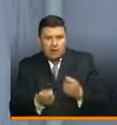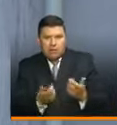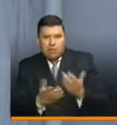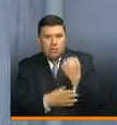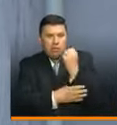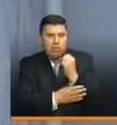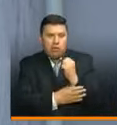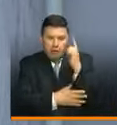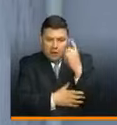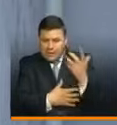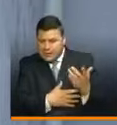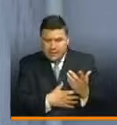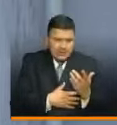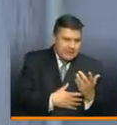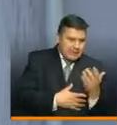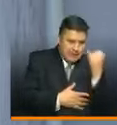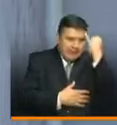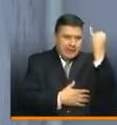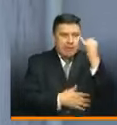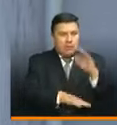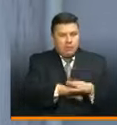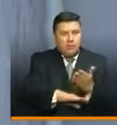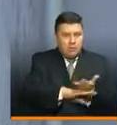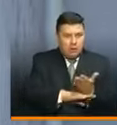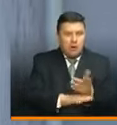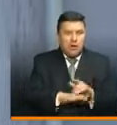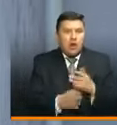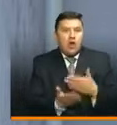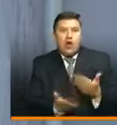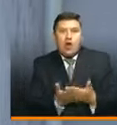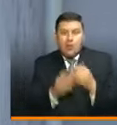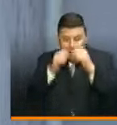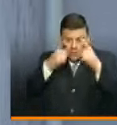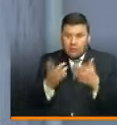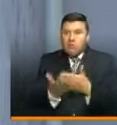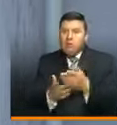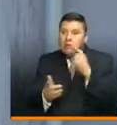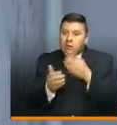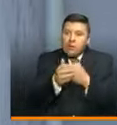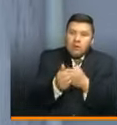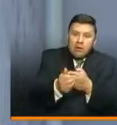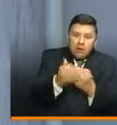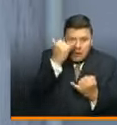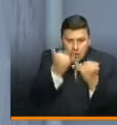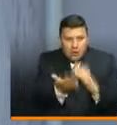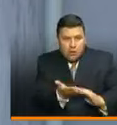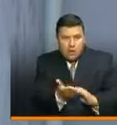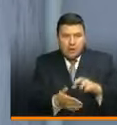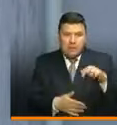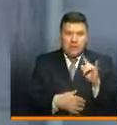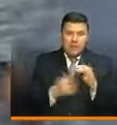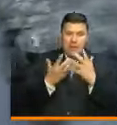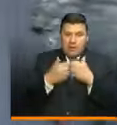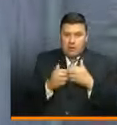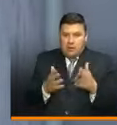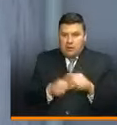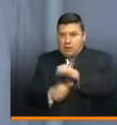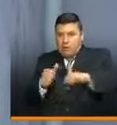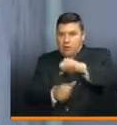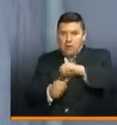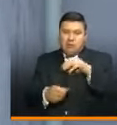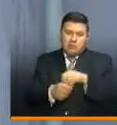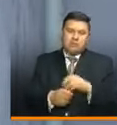y ahí el gobierno incluso está lanzando compras estatales y orientando hacia que MIPYMES puedan aprovisionar esas